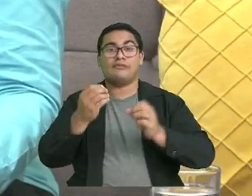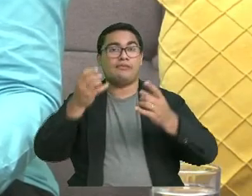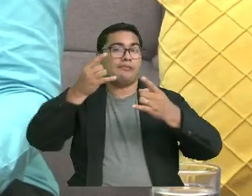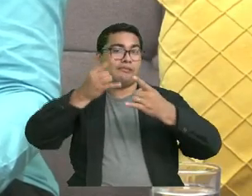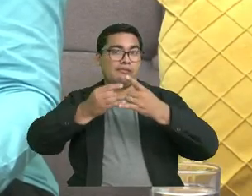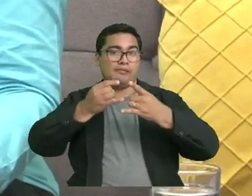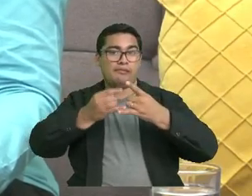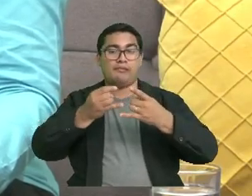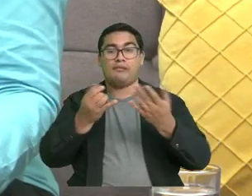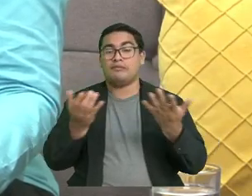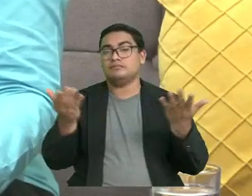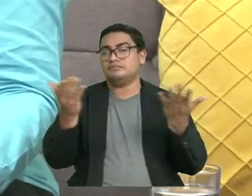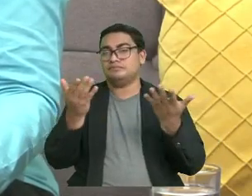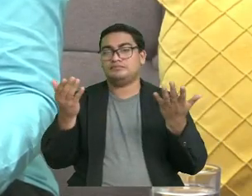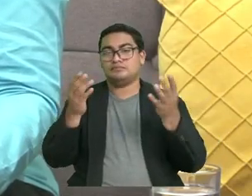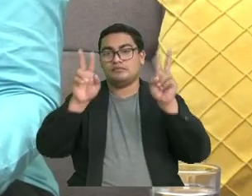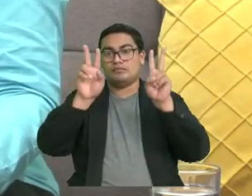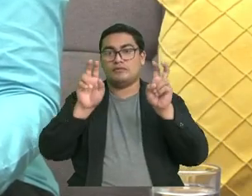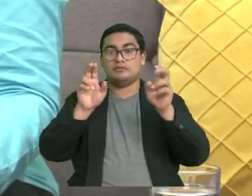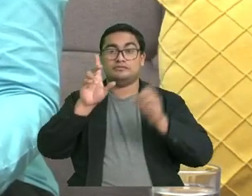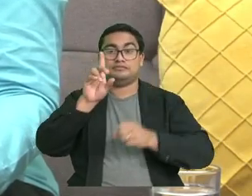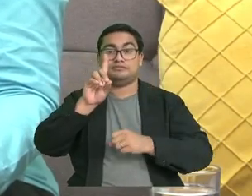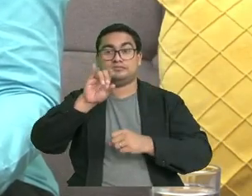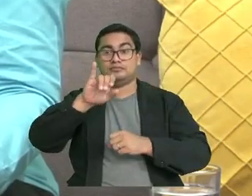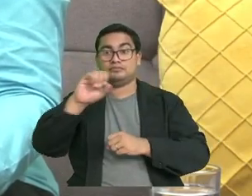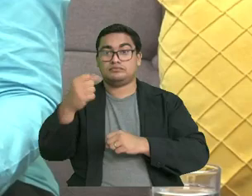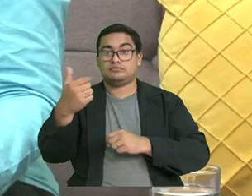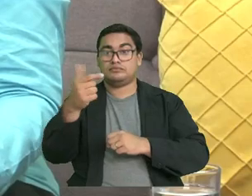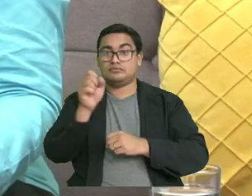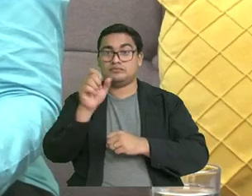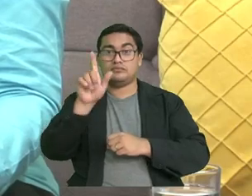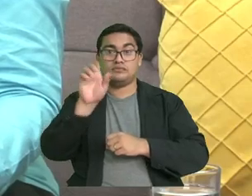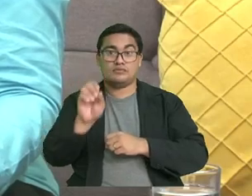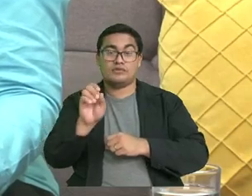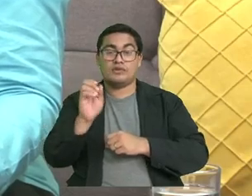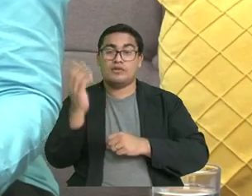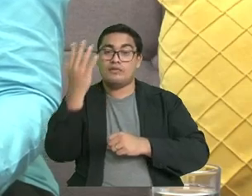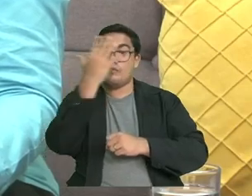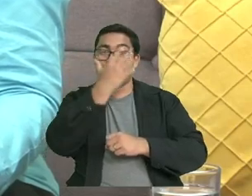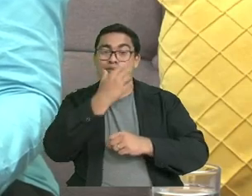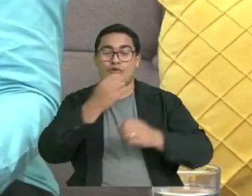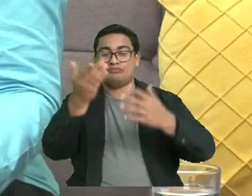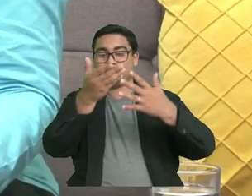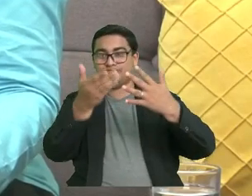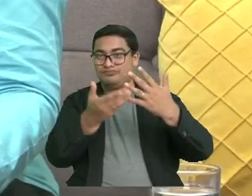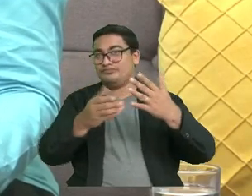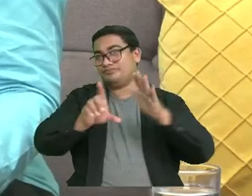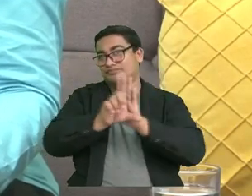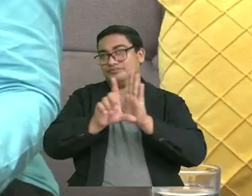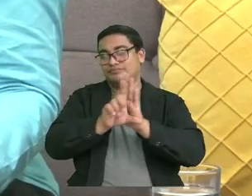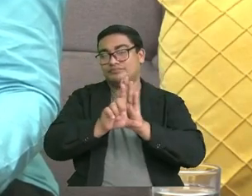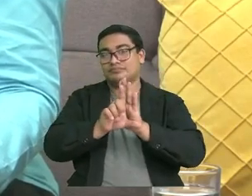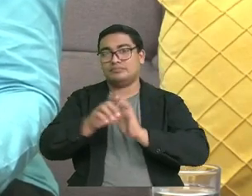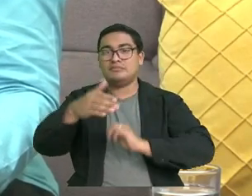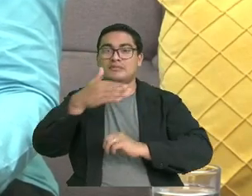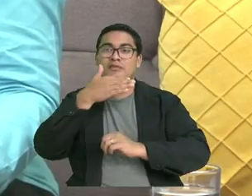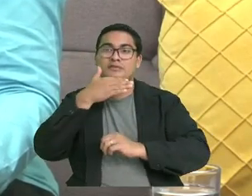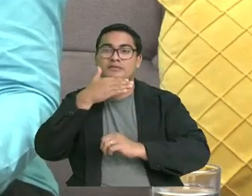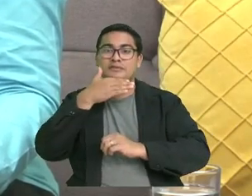Y tiene que ver con que este digesto es tan hermoso, sí, sí, ¿verdad?, que era difícil